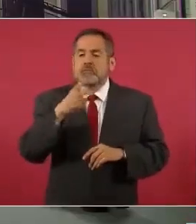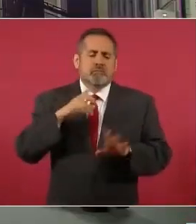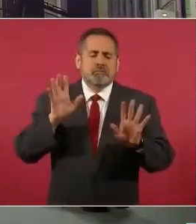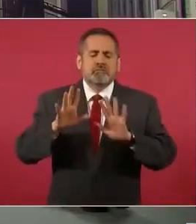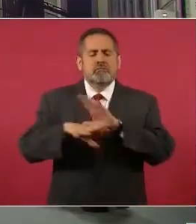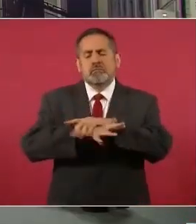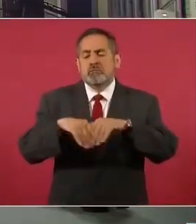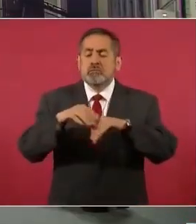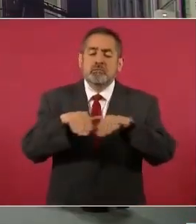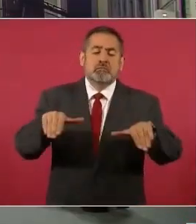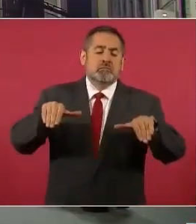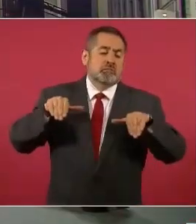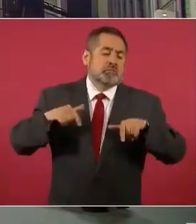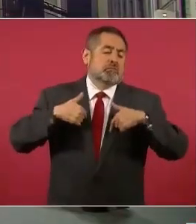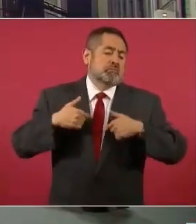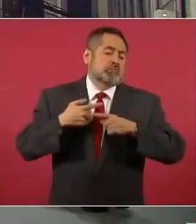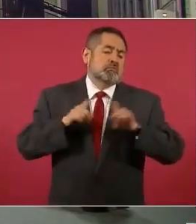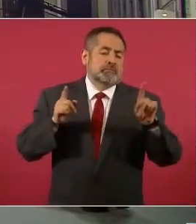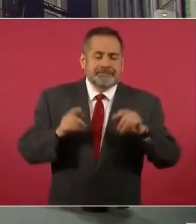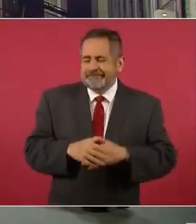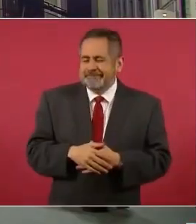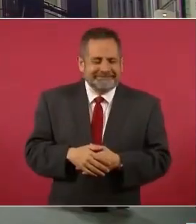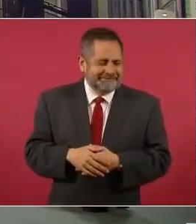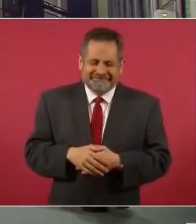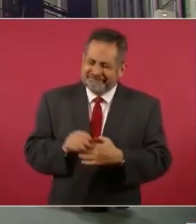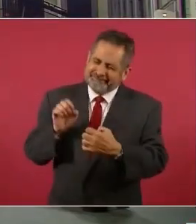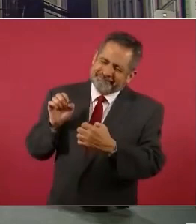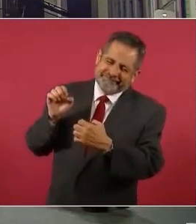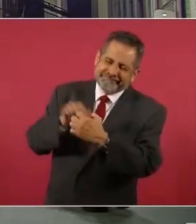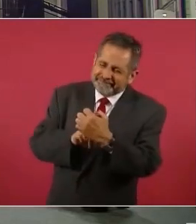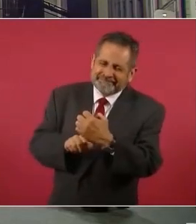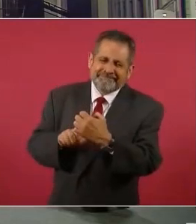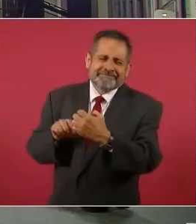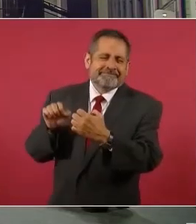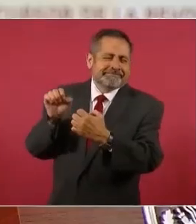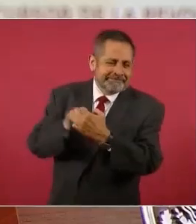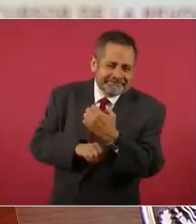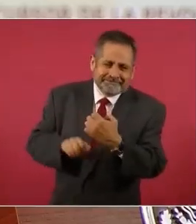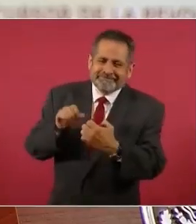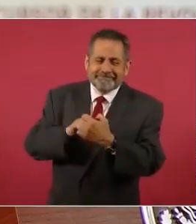¿Cuánto engañaban de que la prensa, los medios de información,